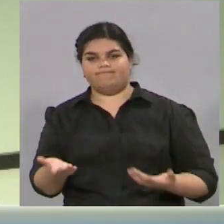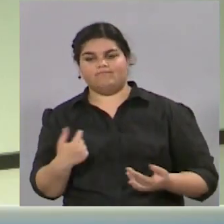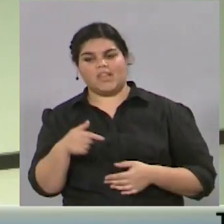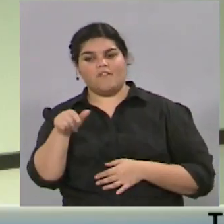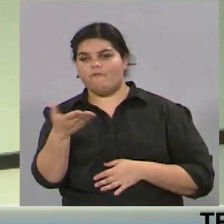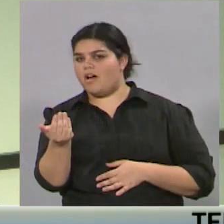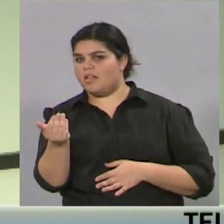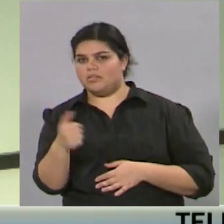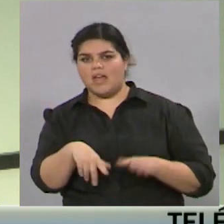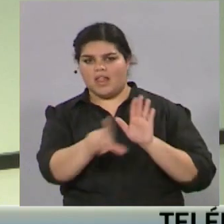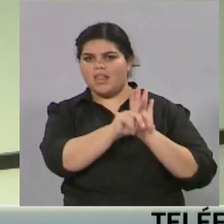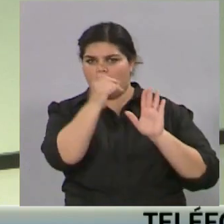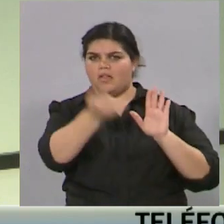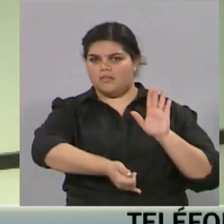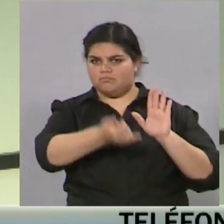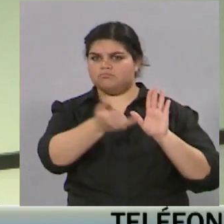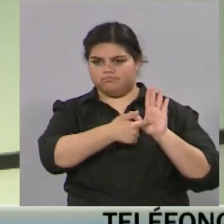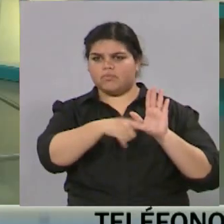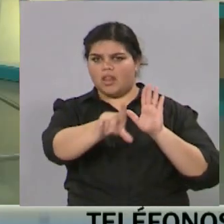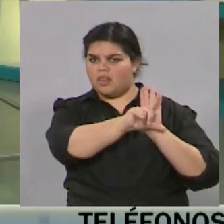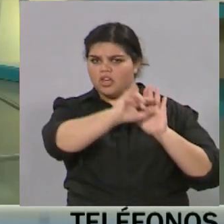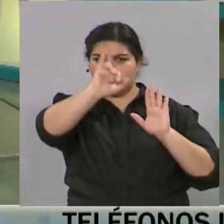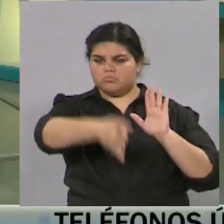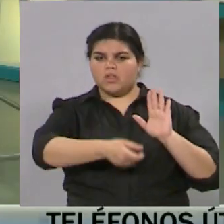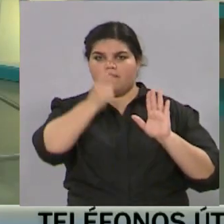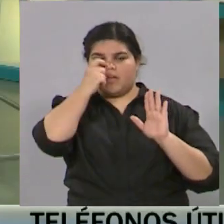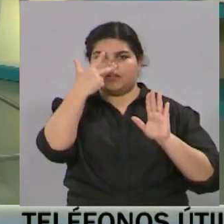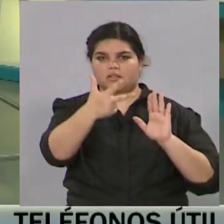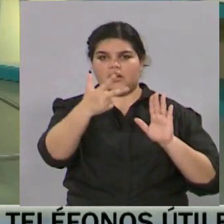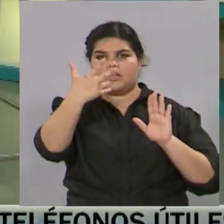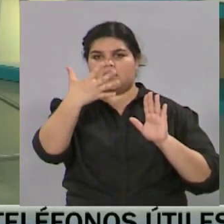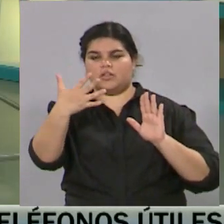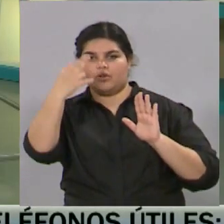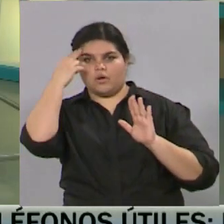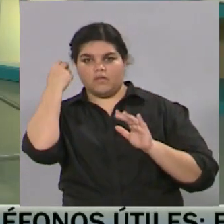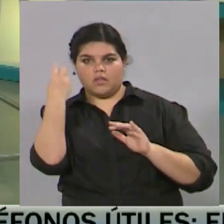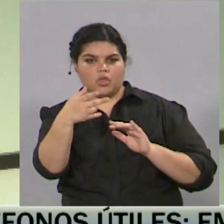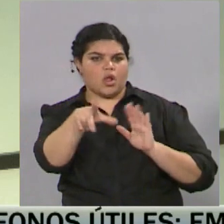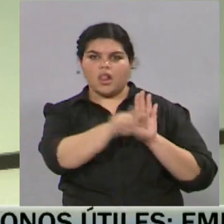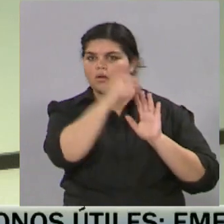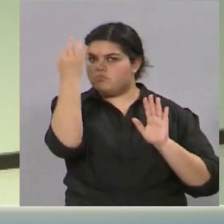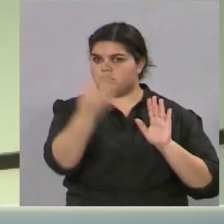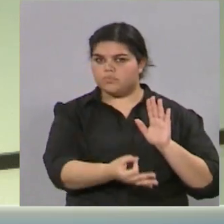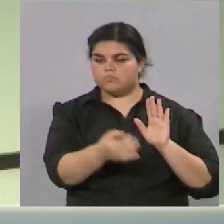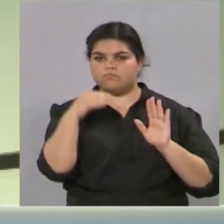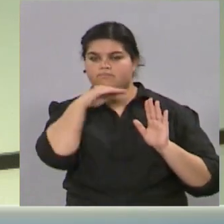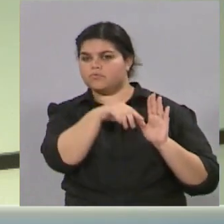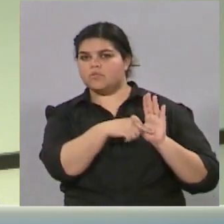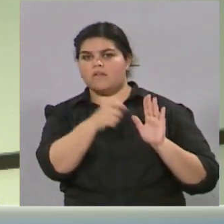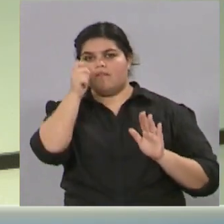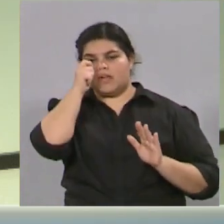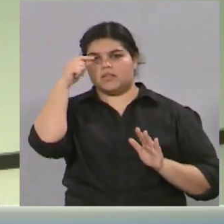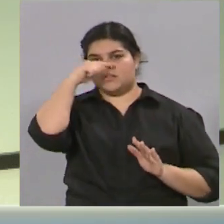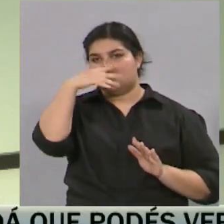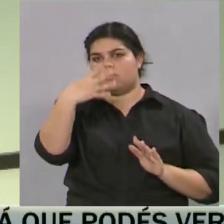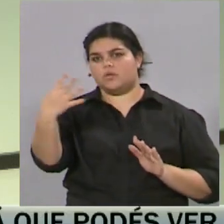existen leyes. A nivel legislativo estamos muy bien preparados. La 23.592 es una buena ley. Existe en la 2744,